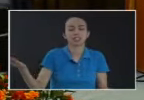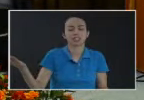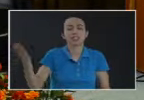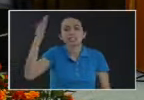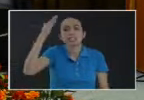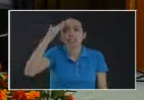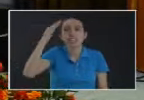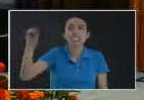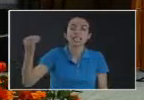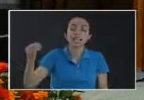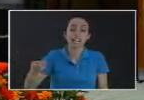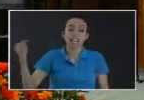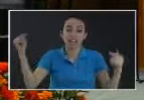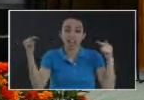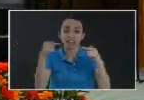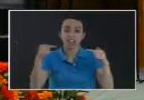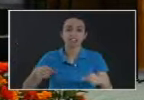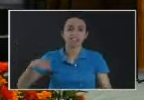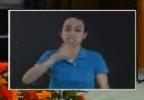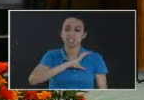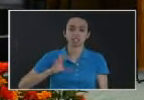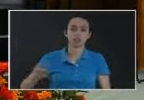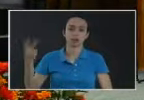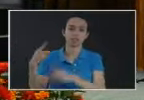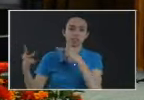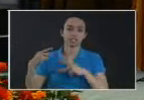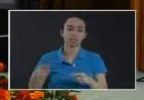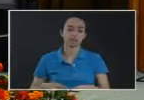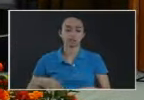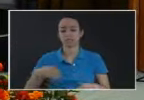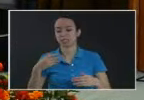saber que el anticristo va a venir con medias y con aretes?